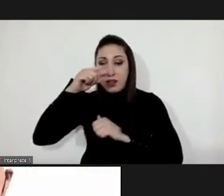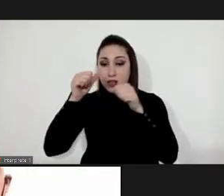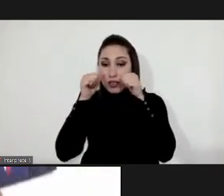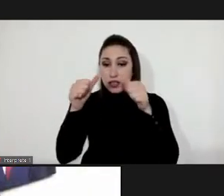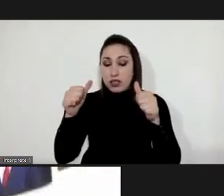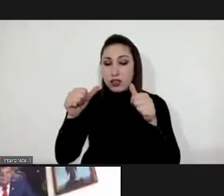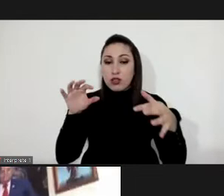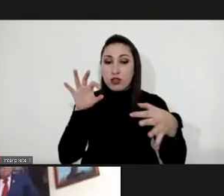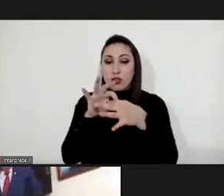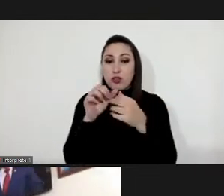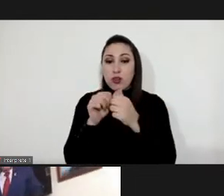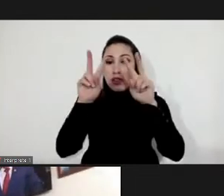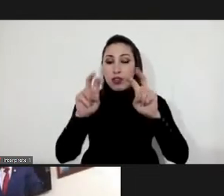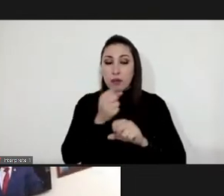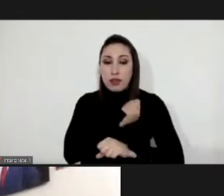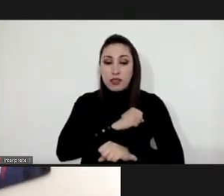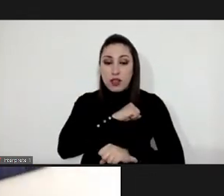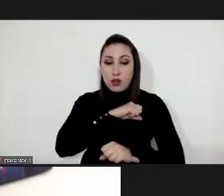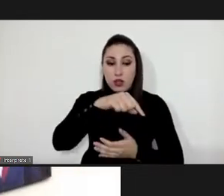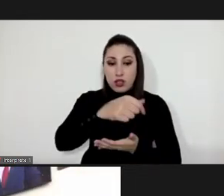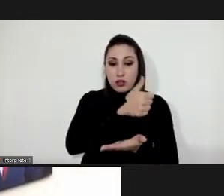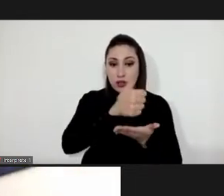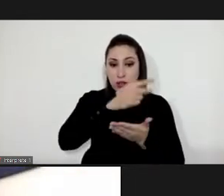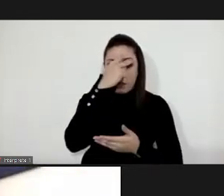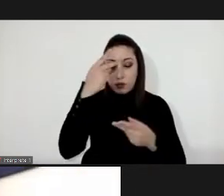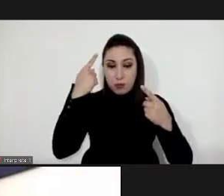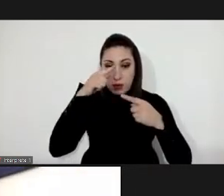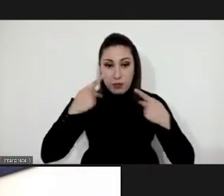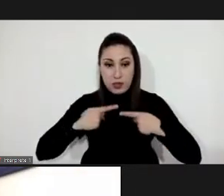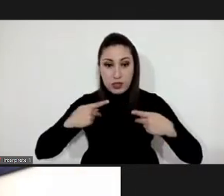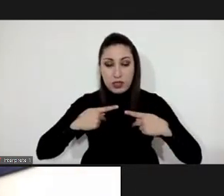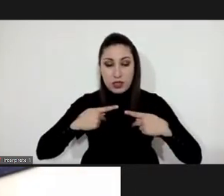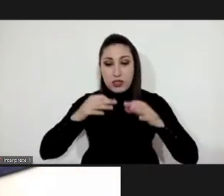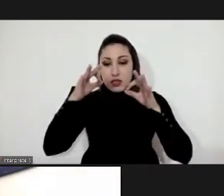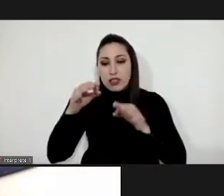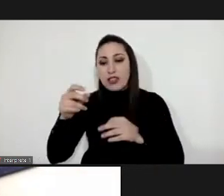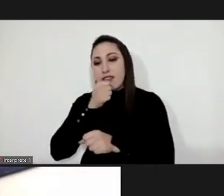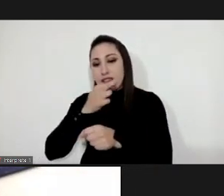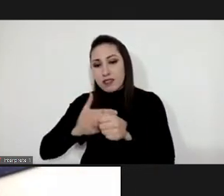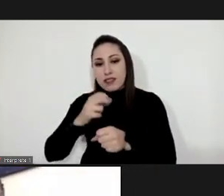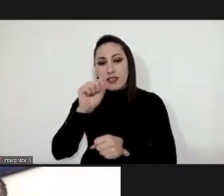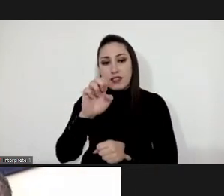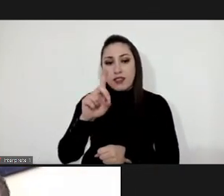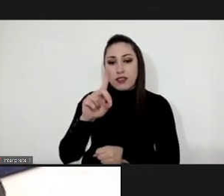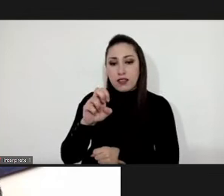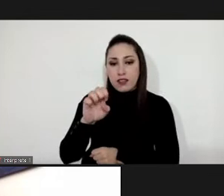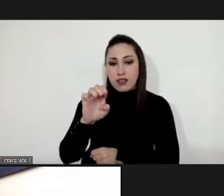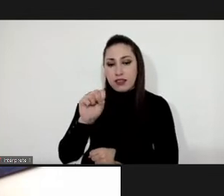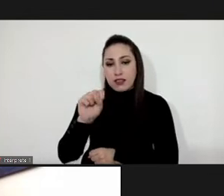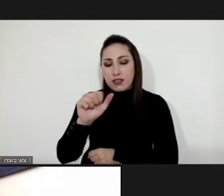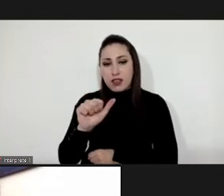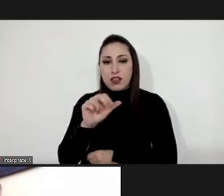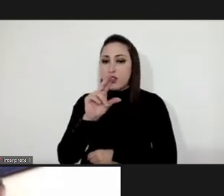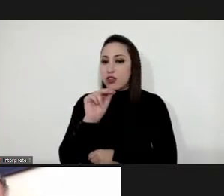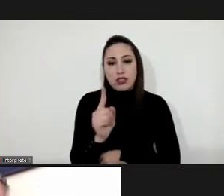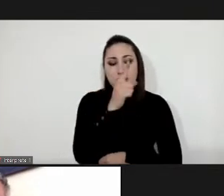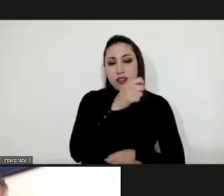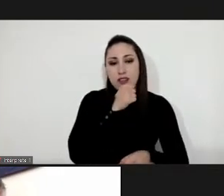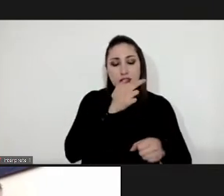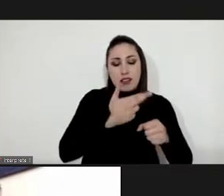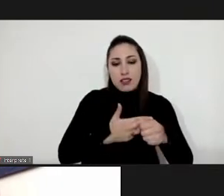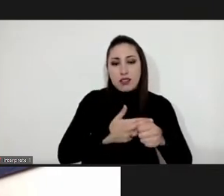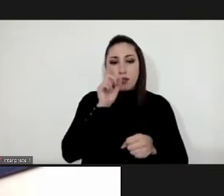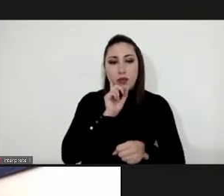salud de la población de la Ciudad de México es la Secretaría de Salud y no así la Secretaría de Mujeres, la